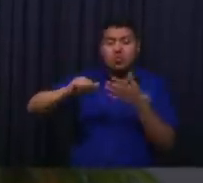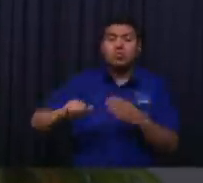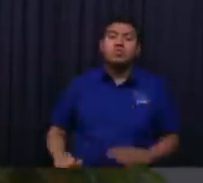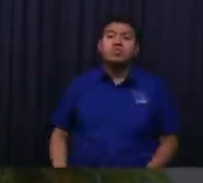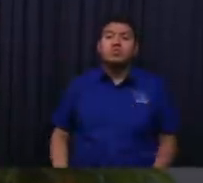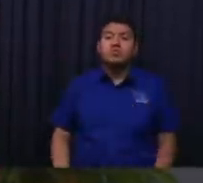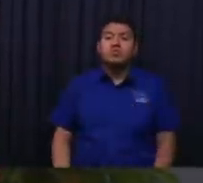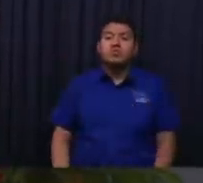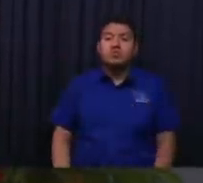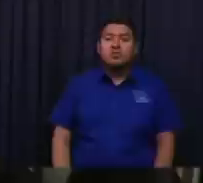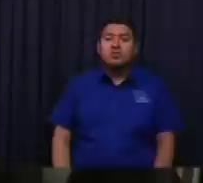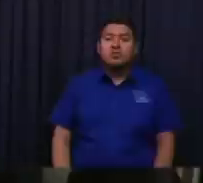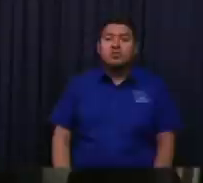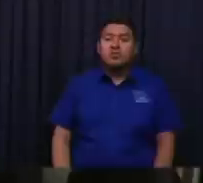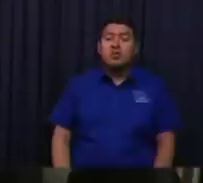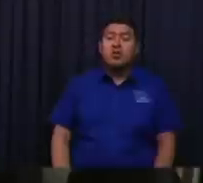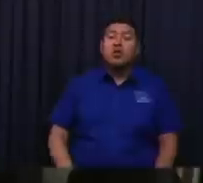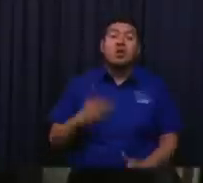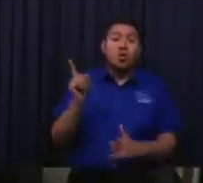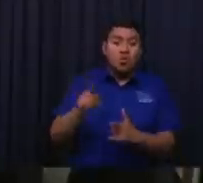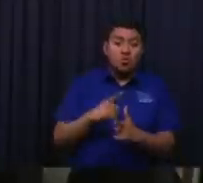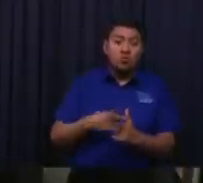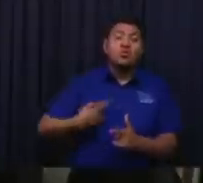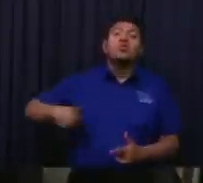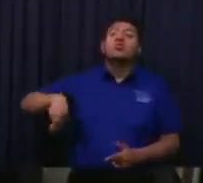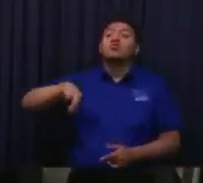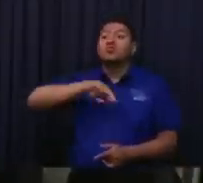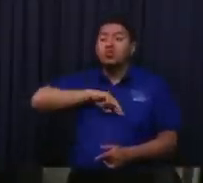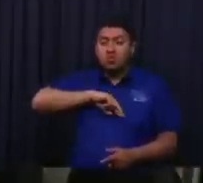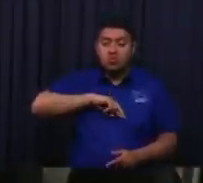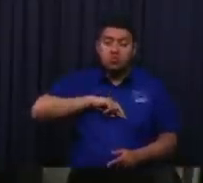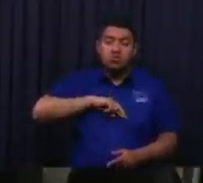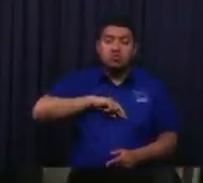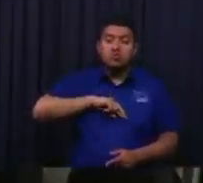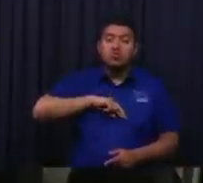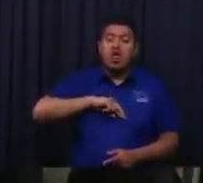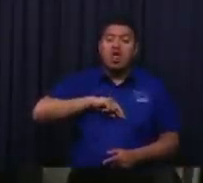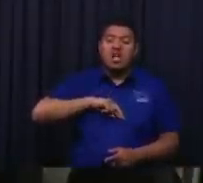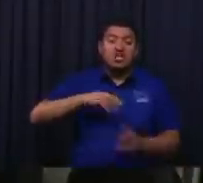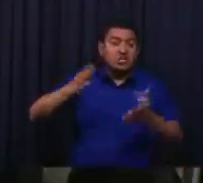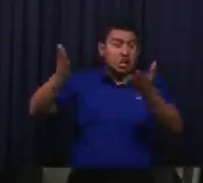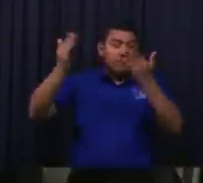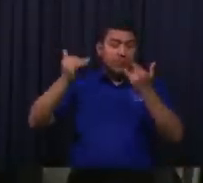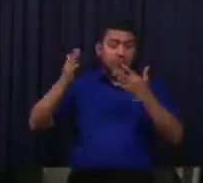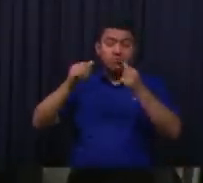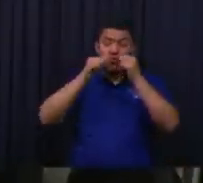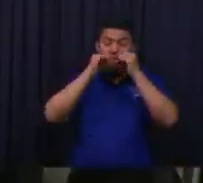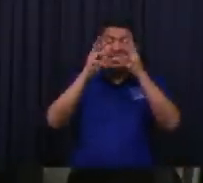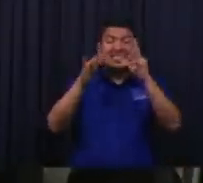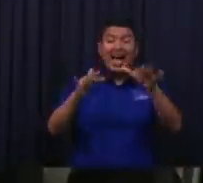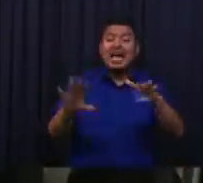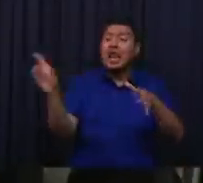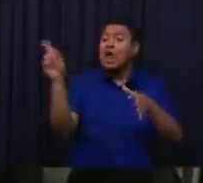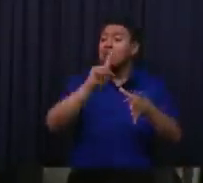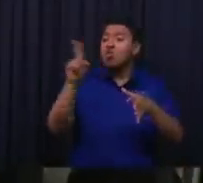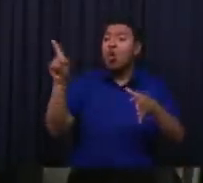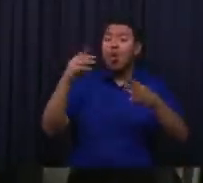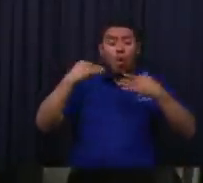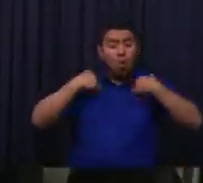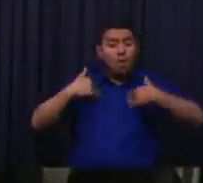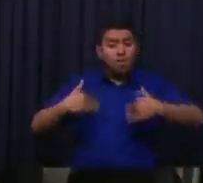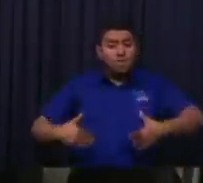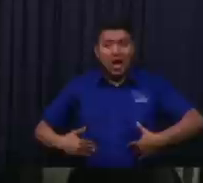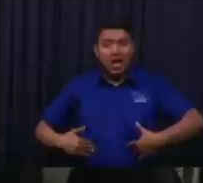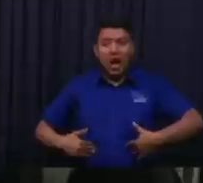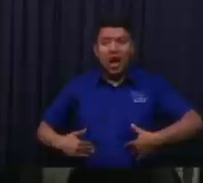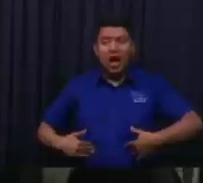Cuando nosotros estamos tomando el vino, estamos invocando una sangre que no es humana. Es una sangre